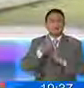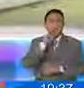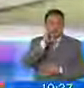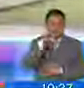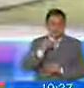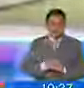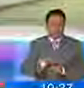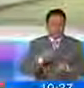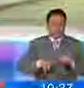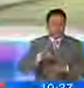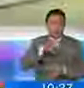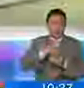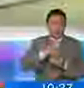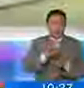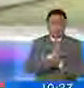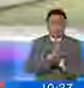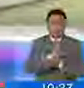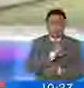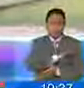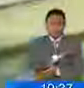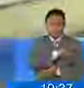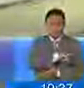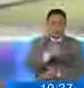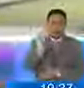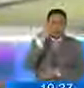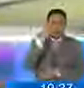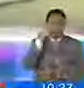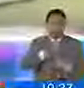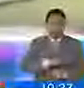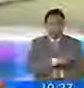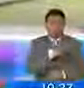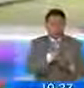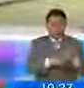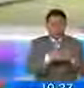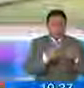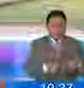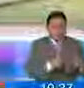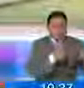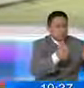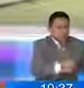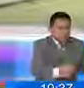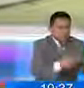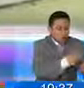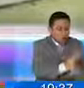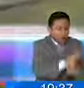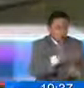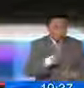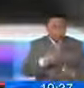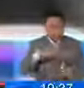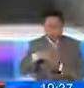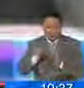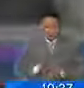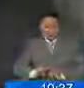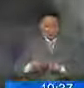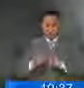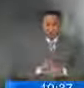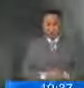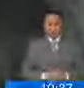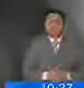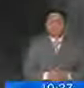algunos colegios municipales para que las madres puedan dejar a sus hijos y de esa manera continuar sus estudios.